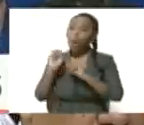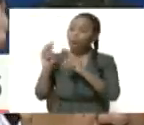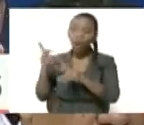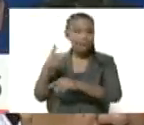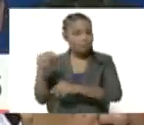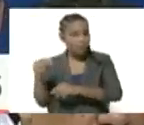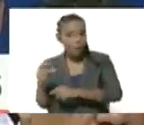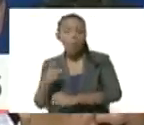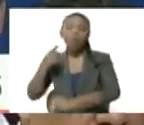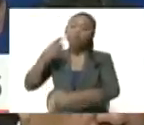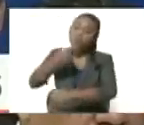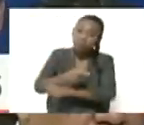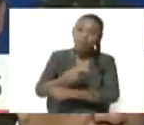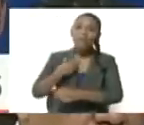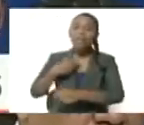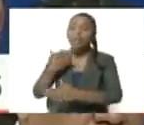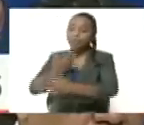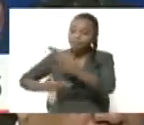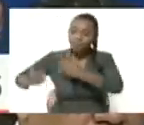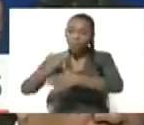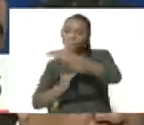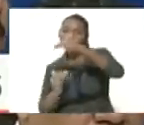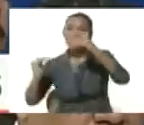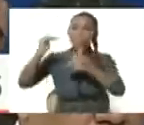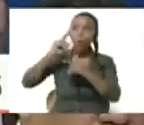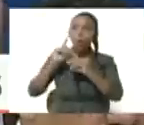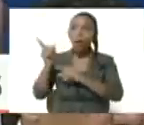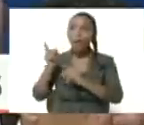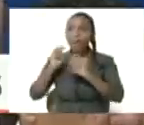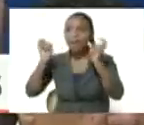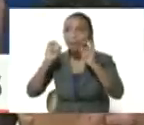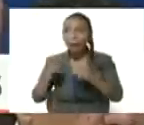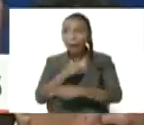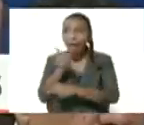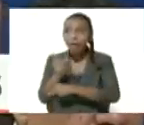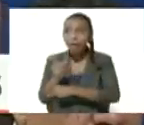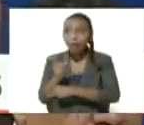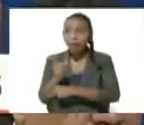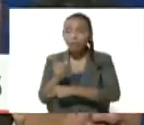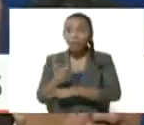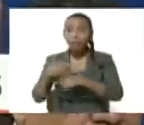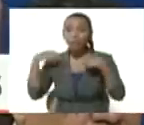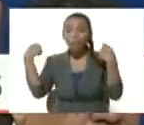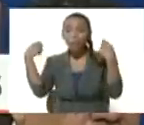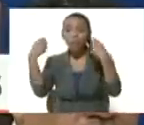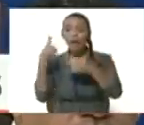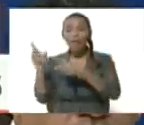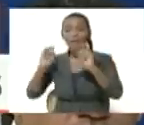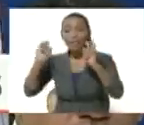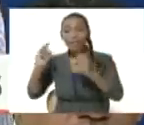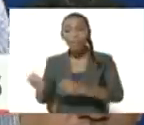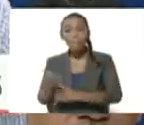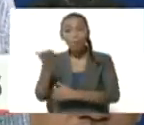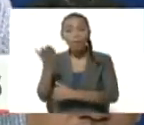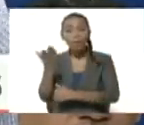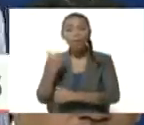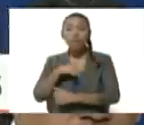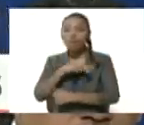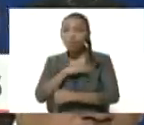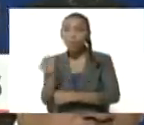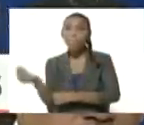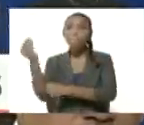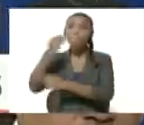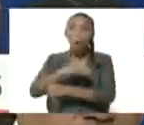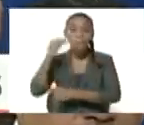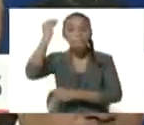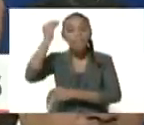trascender y la transferencia de competencias forma parte de ello. El tema de las consultas populares para este tema es fundamental, presidente. Nosotros además creemos